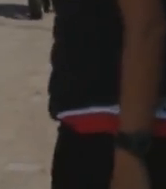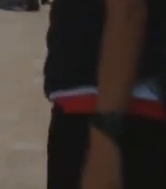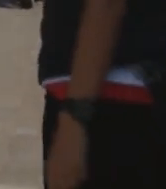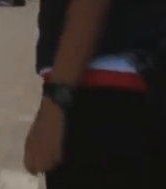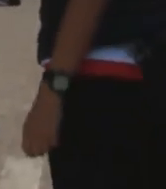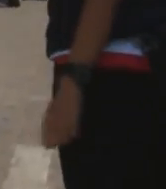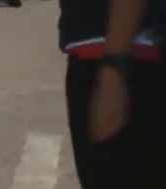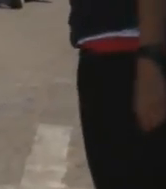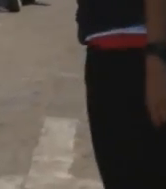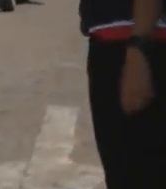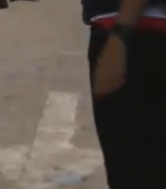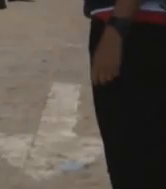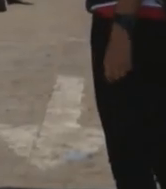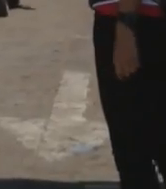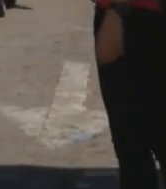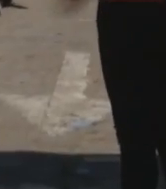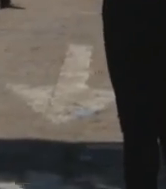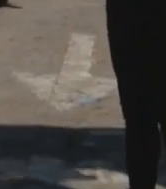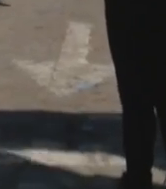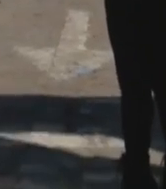esfuerzo para obtener la victoria.